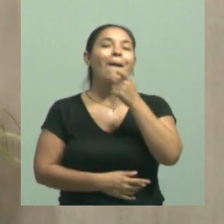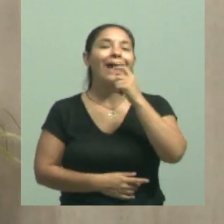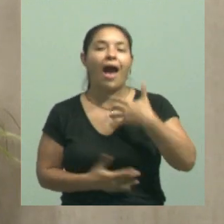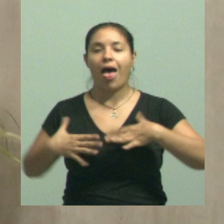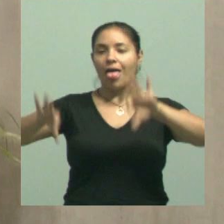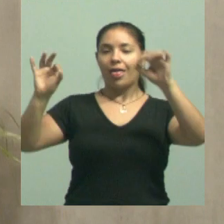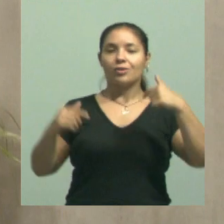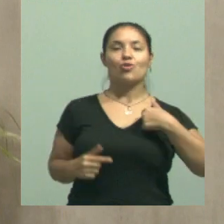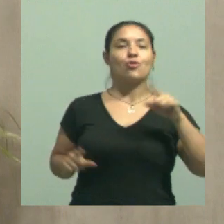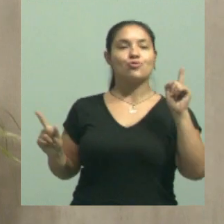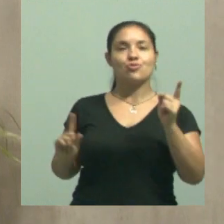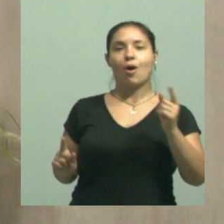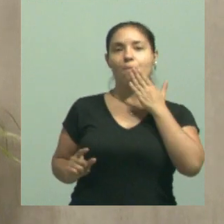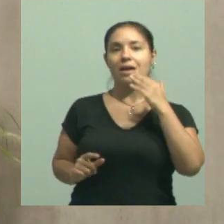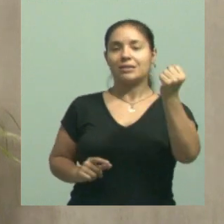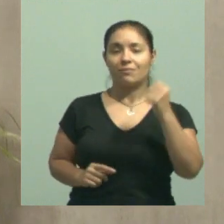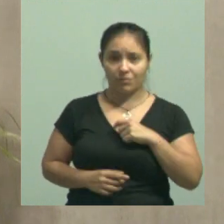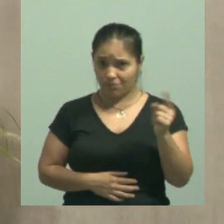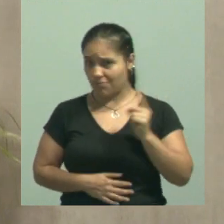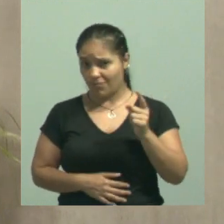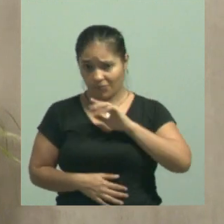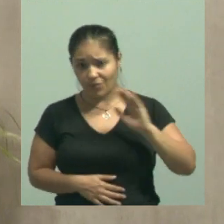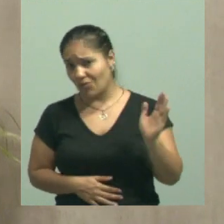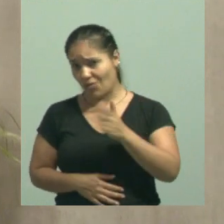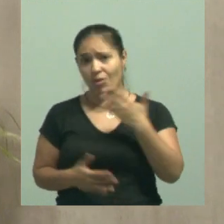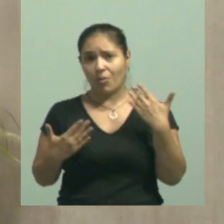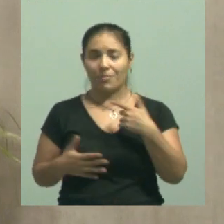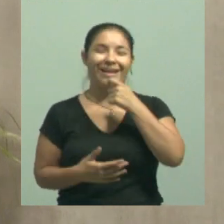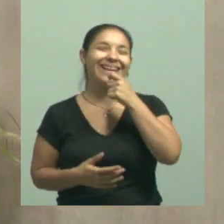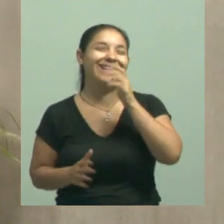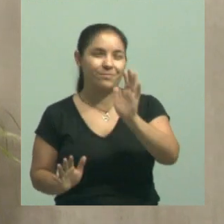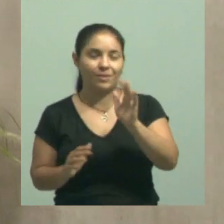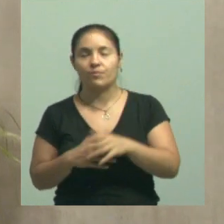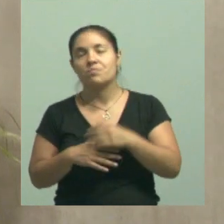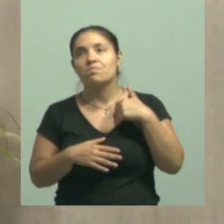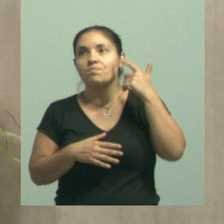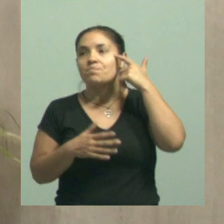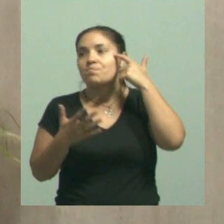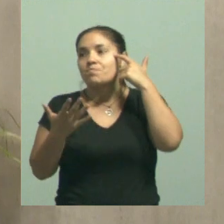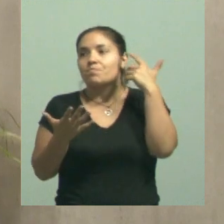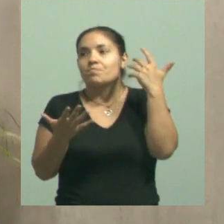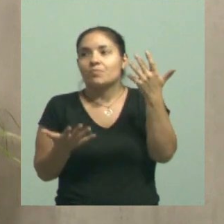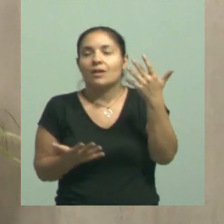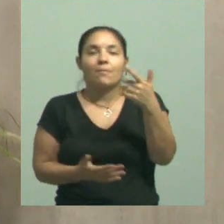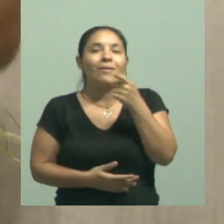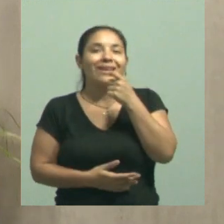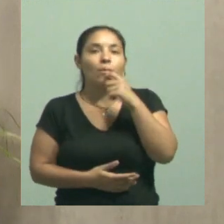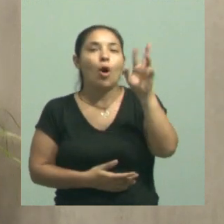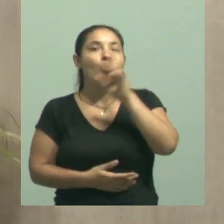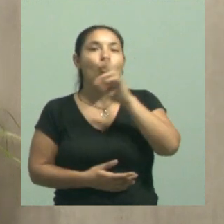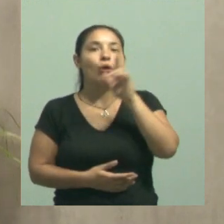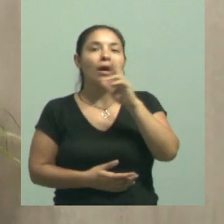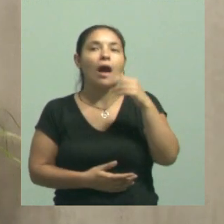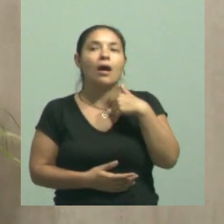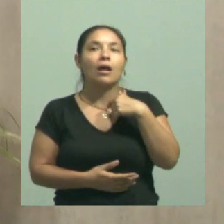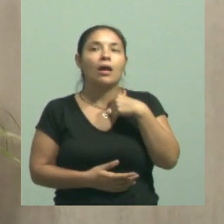de ser machista. Claro. ¿No? De pensar, por ejemplo, no sé, cuando se piensa que una mujer no es capaz de, qué sé